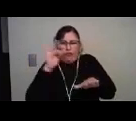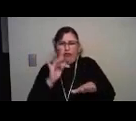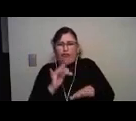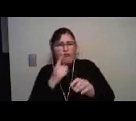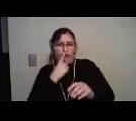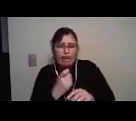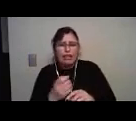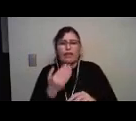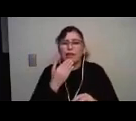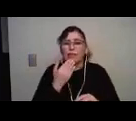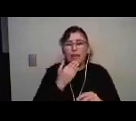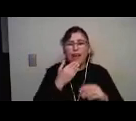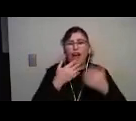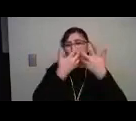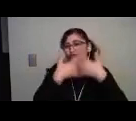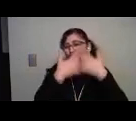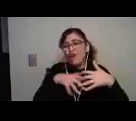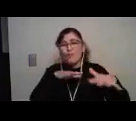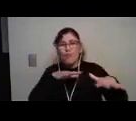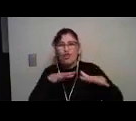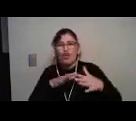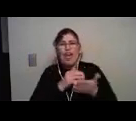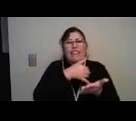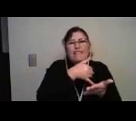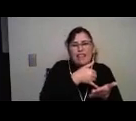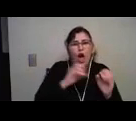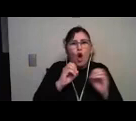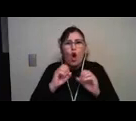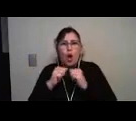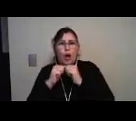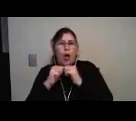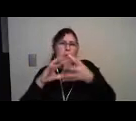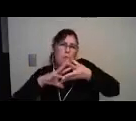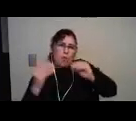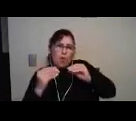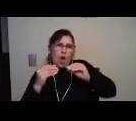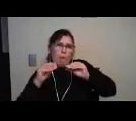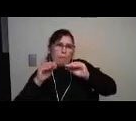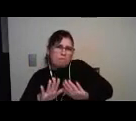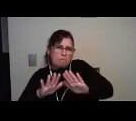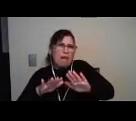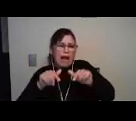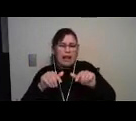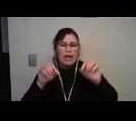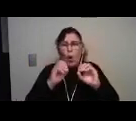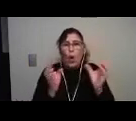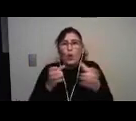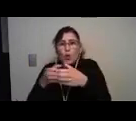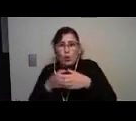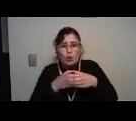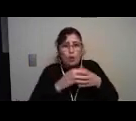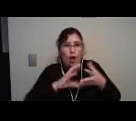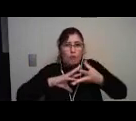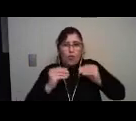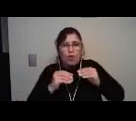típico que tiene que ver con funciones motoras, debilidad o parálisis muscular específica de algunos grupos musculares.